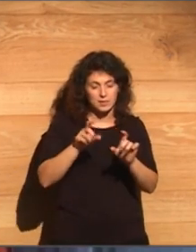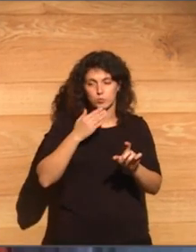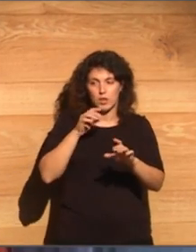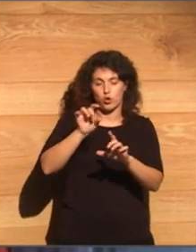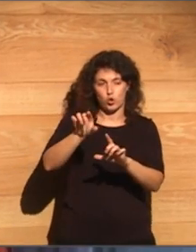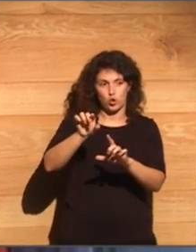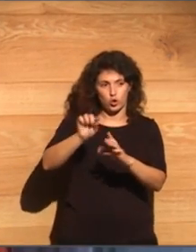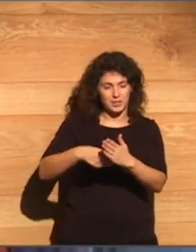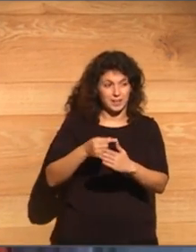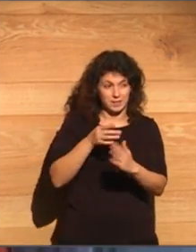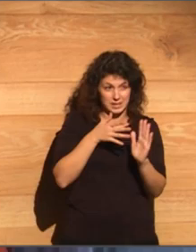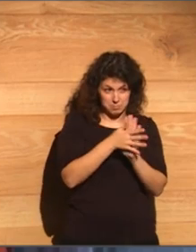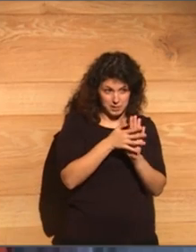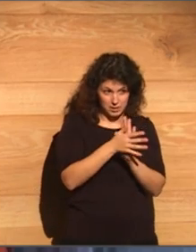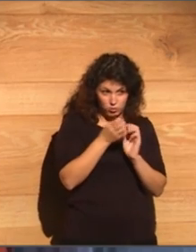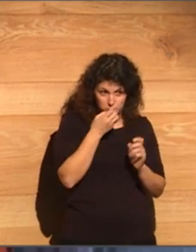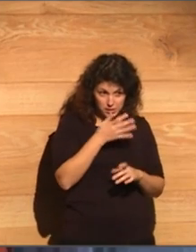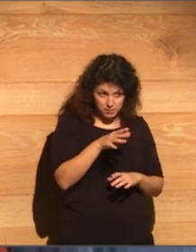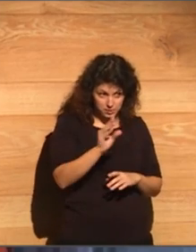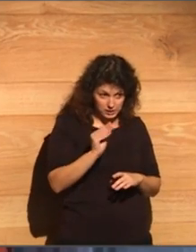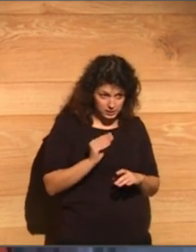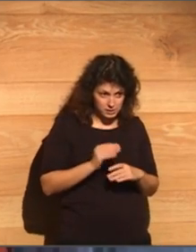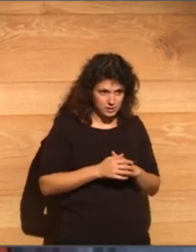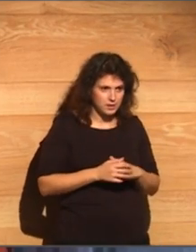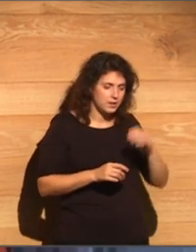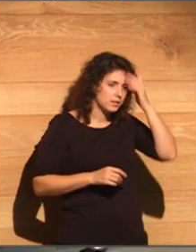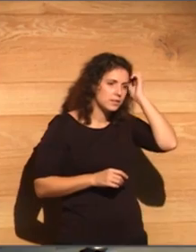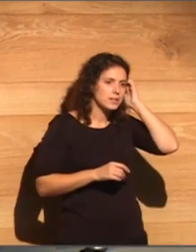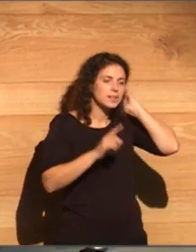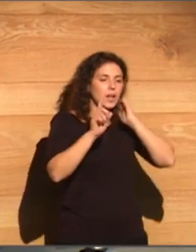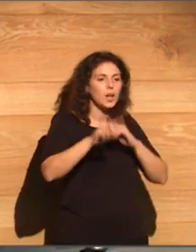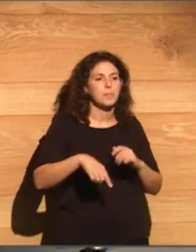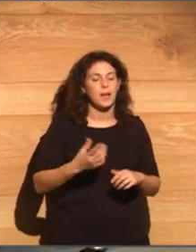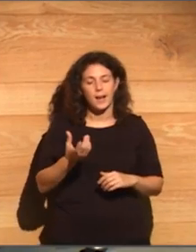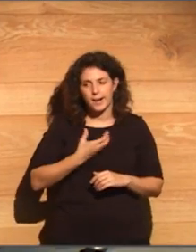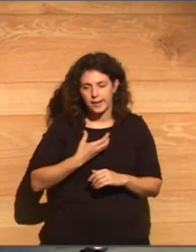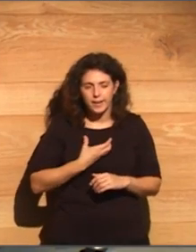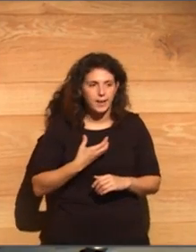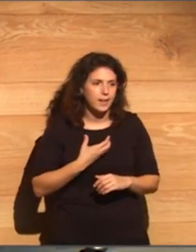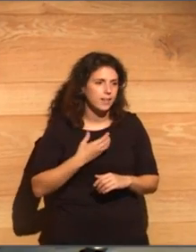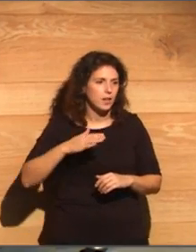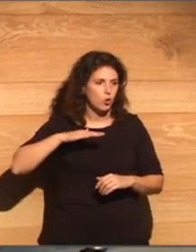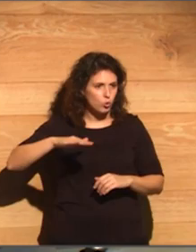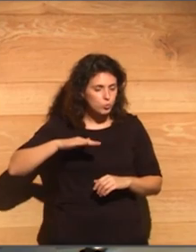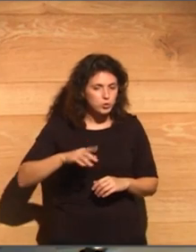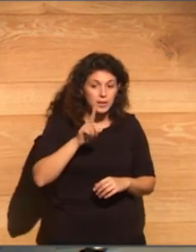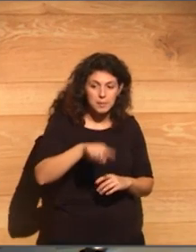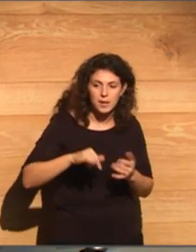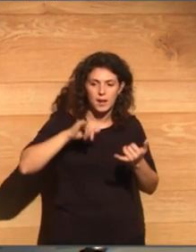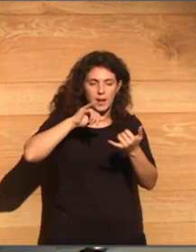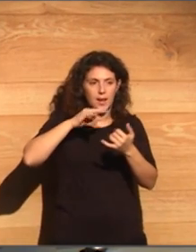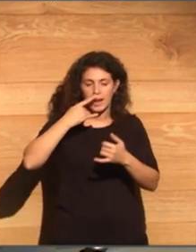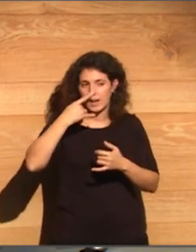explicando. No lo quiero ni entender. Tenemos al alcaide también corrupto, que además se enamora del preso al que convierte